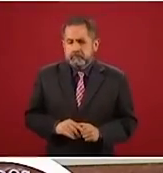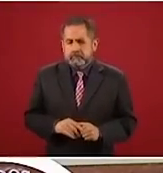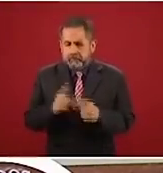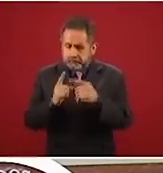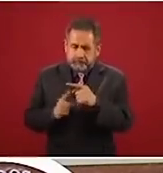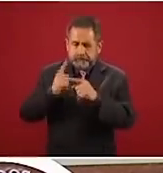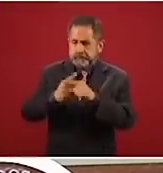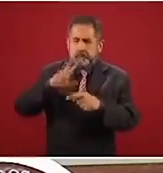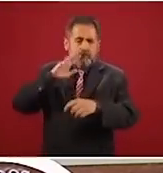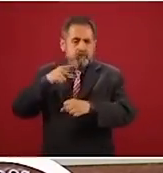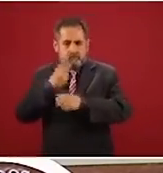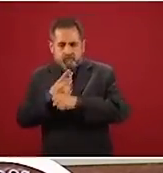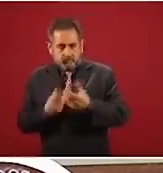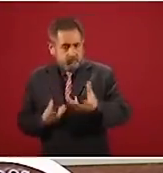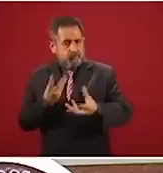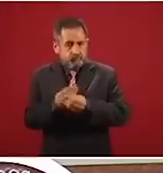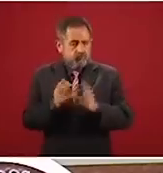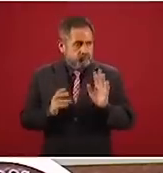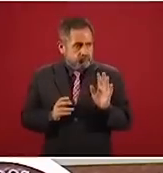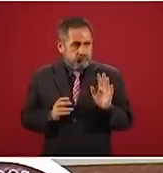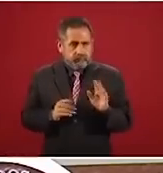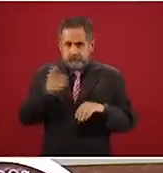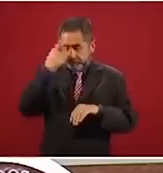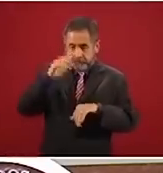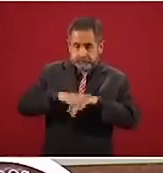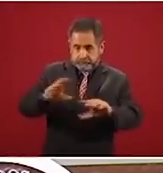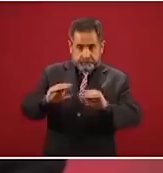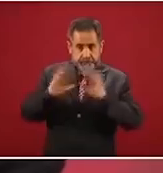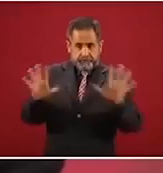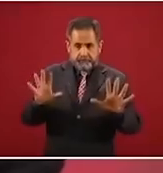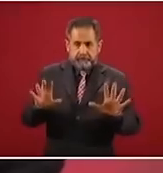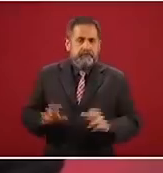sumar voluntades y aclarar